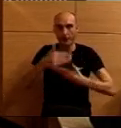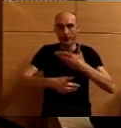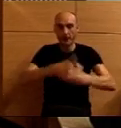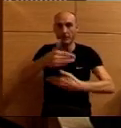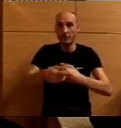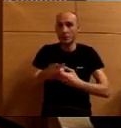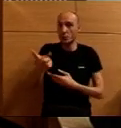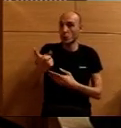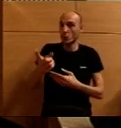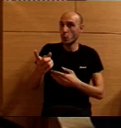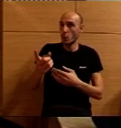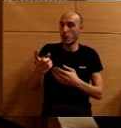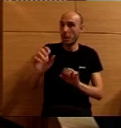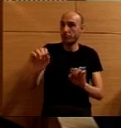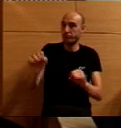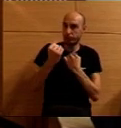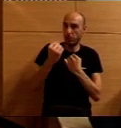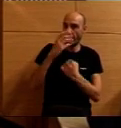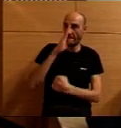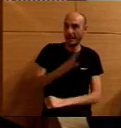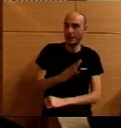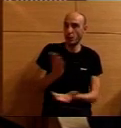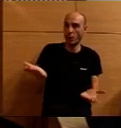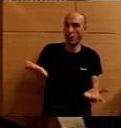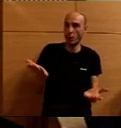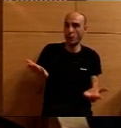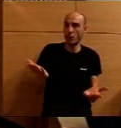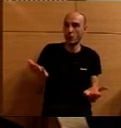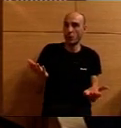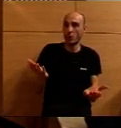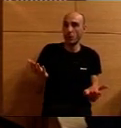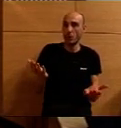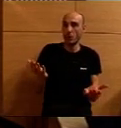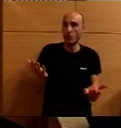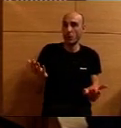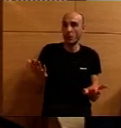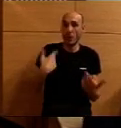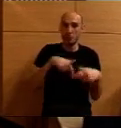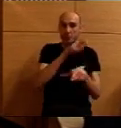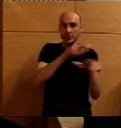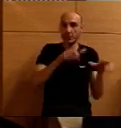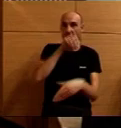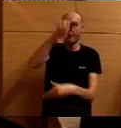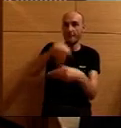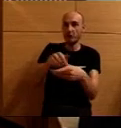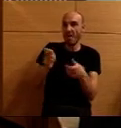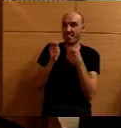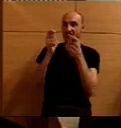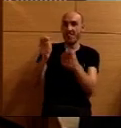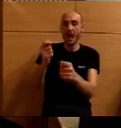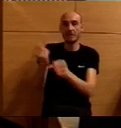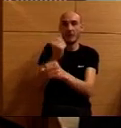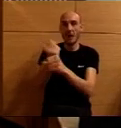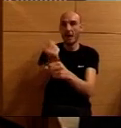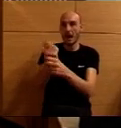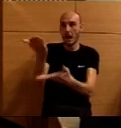Dan por garantizado ya que van a renunciar a esa función pública que les otorgó los votos populares de la ciudadanía. Ustedes se limitan a